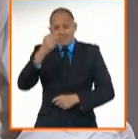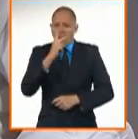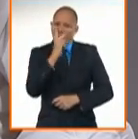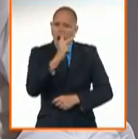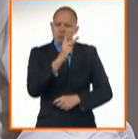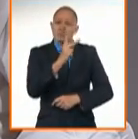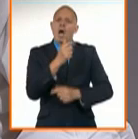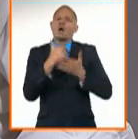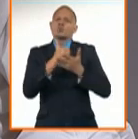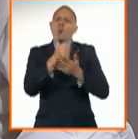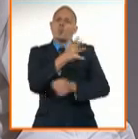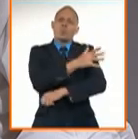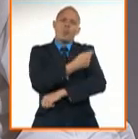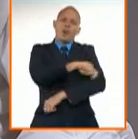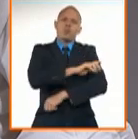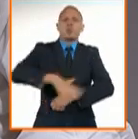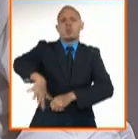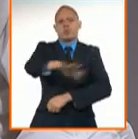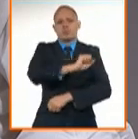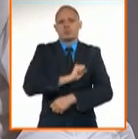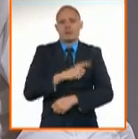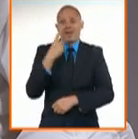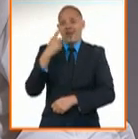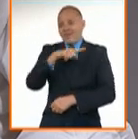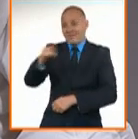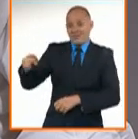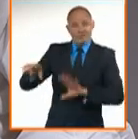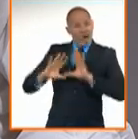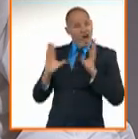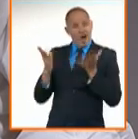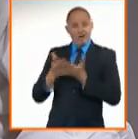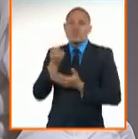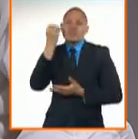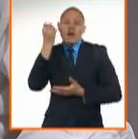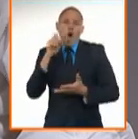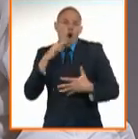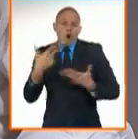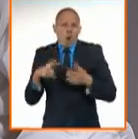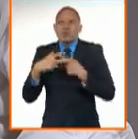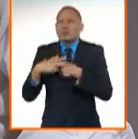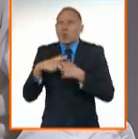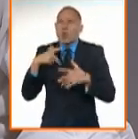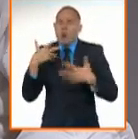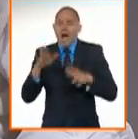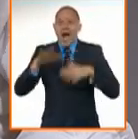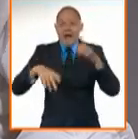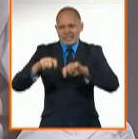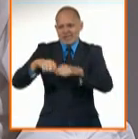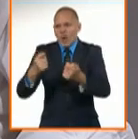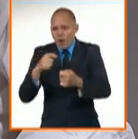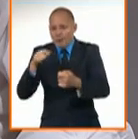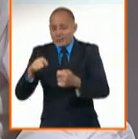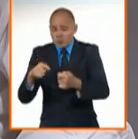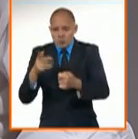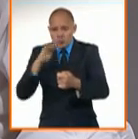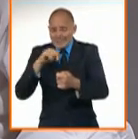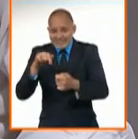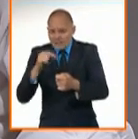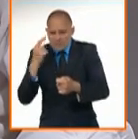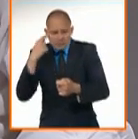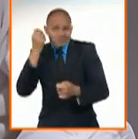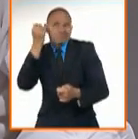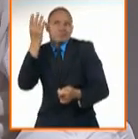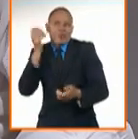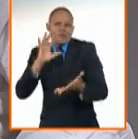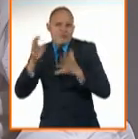nuestros obreros ingenieros y técnico en la búsqueda de soluciones cuando a veces no hay una pieza o no hay una solución de